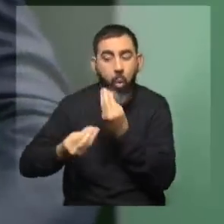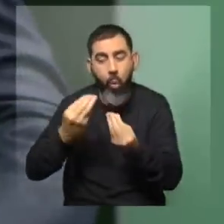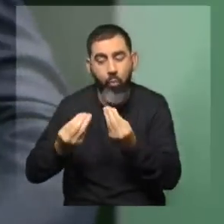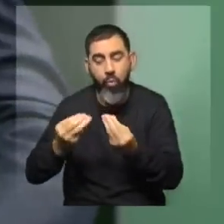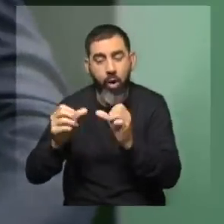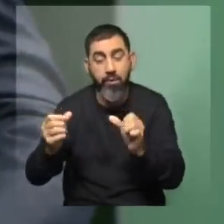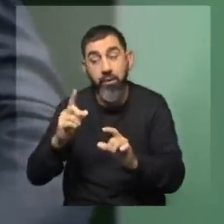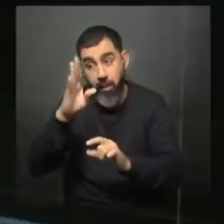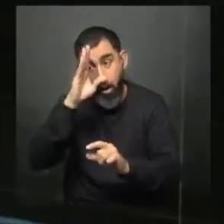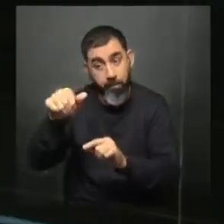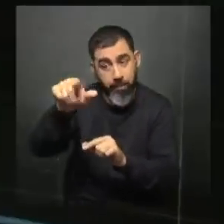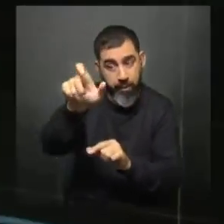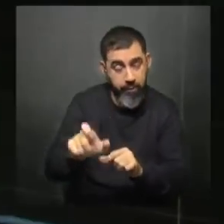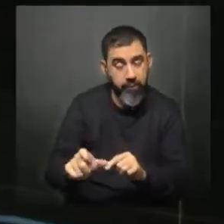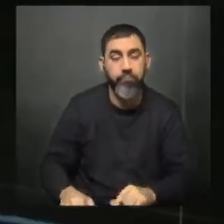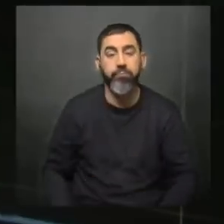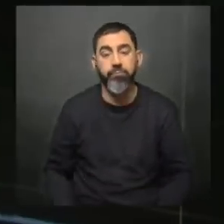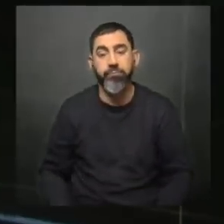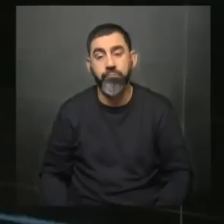y aprender de ellos